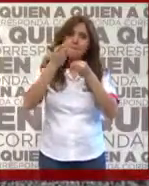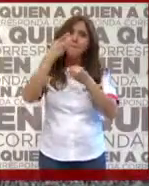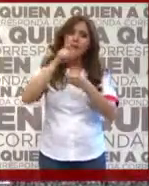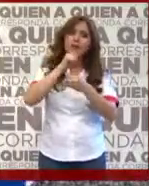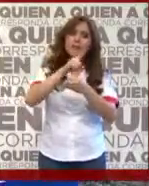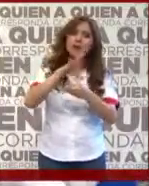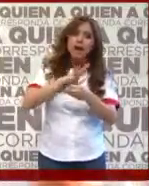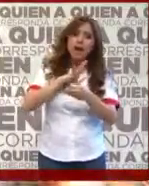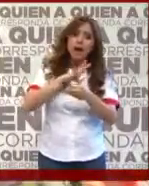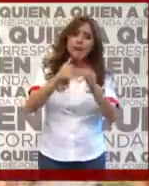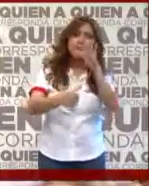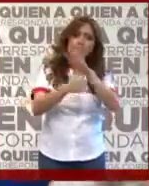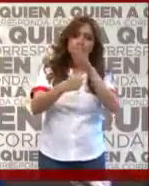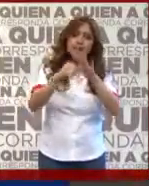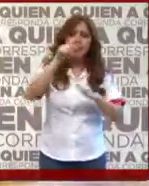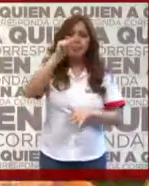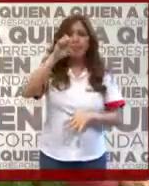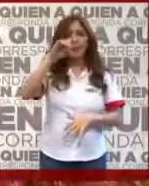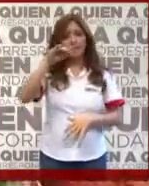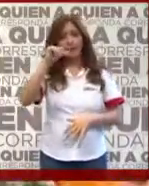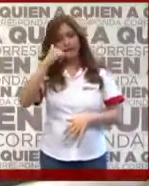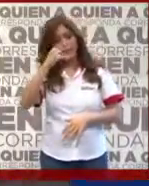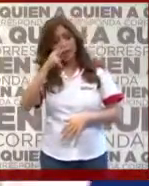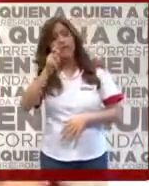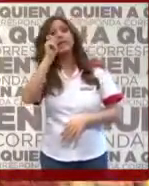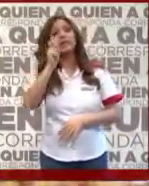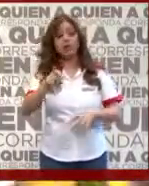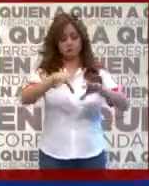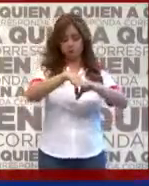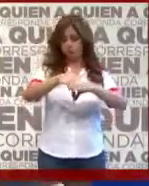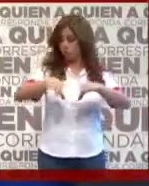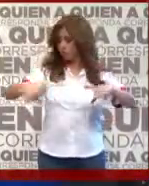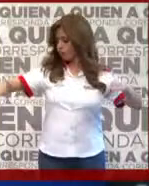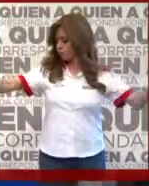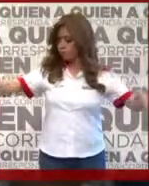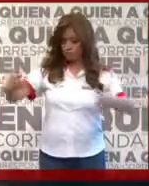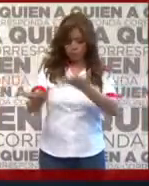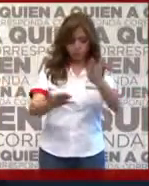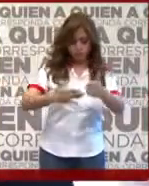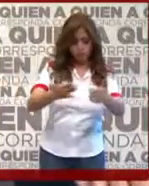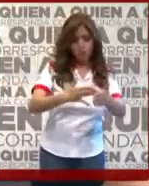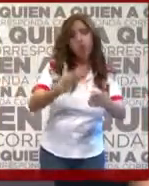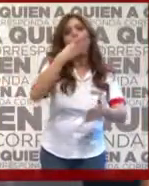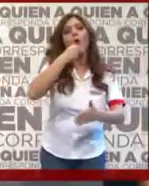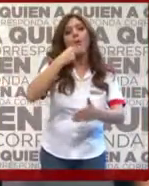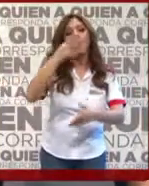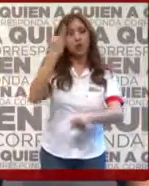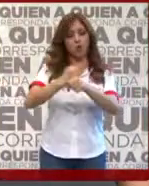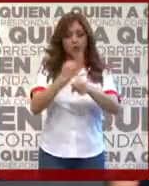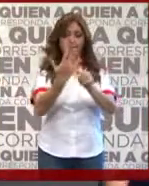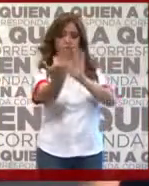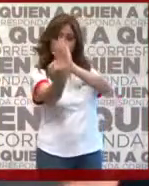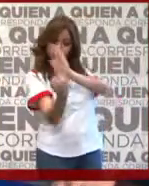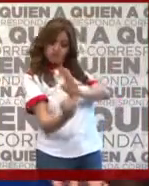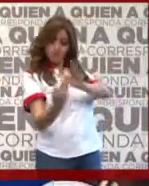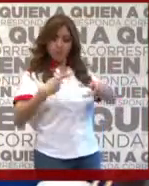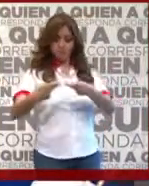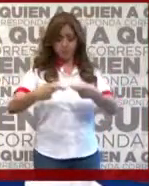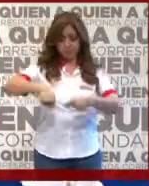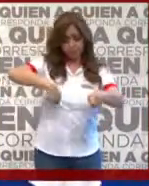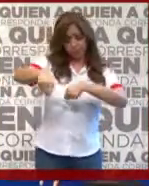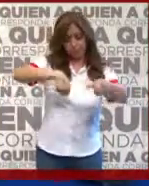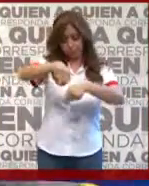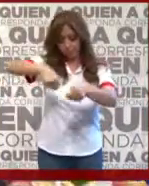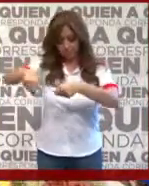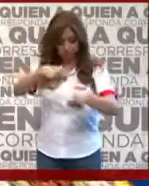también tenemos mesas de teppanyaki, donde podemos atender a los clientes a la plancha. Y tienen un cocinero frente a ustedes, donde hace toda